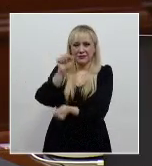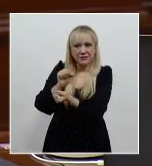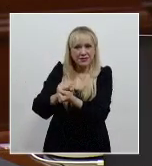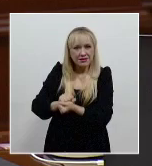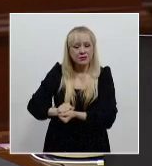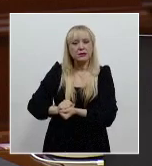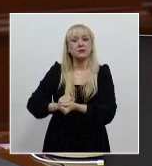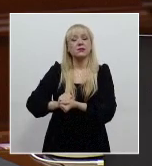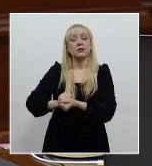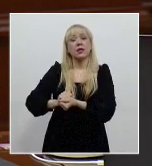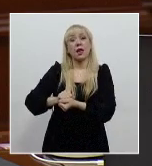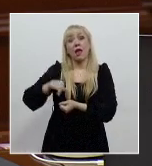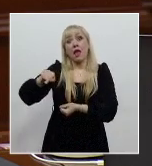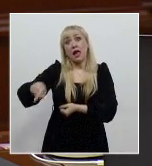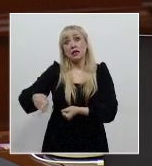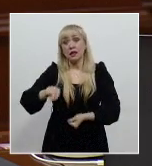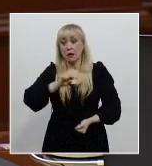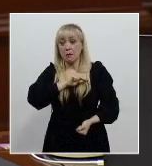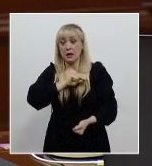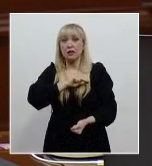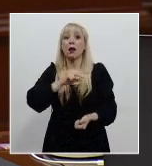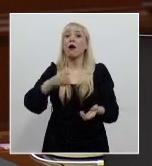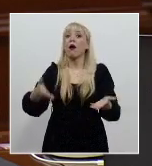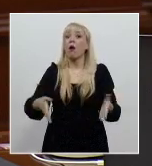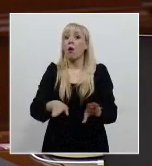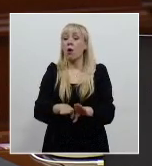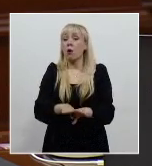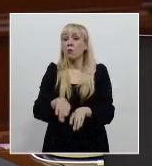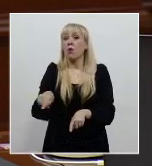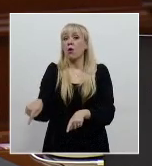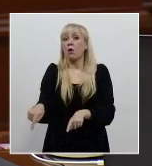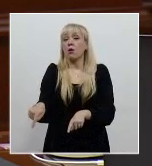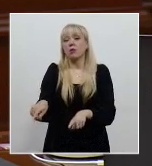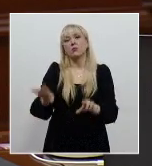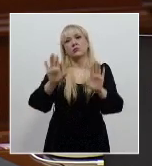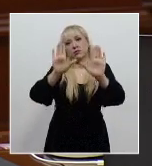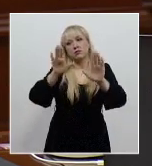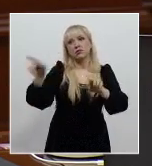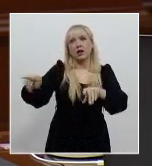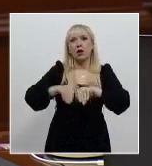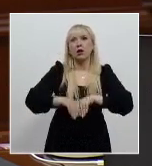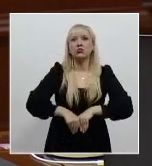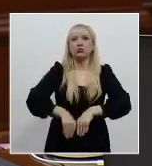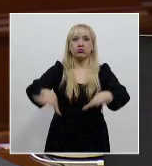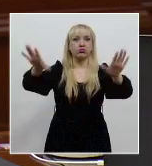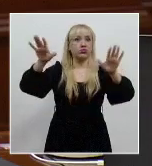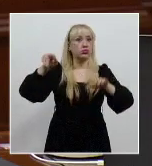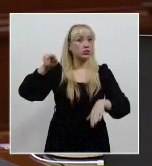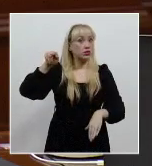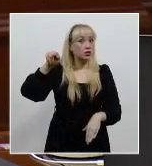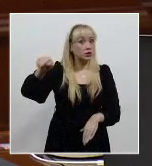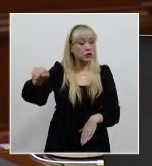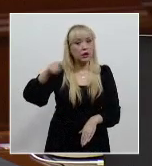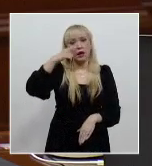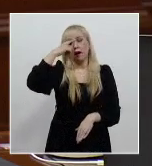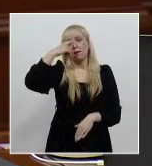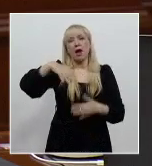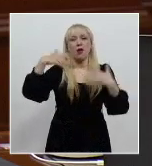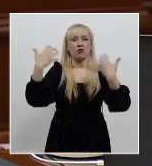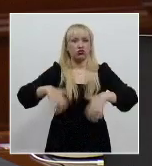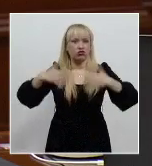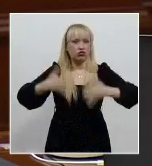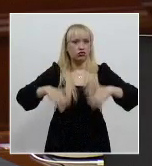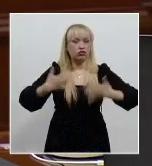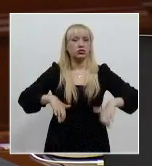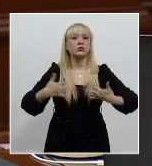los de manejo especial, la legislación general, que es distribuidora de competencias por tratarse de